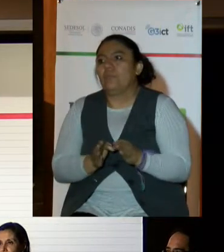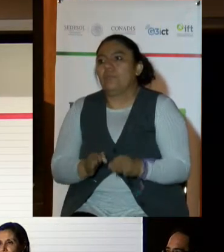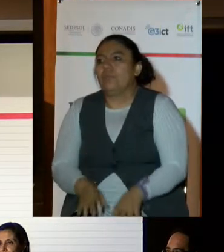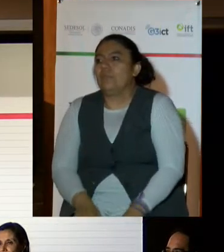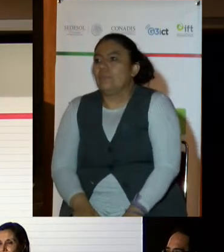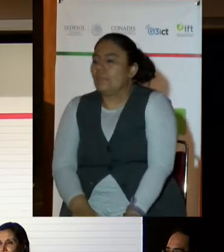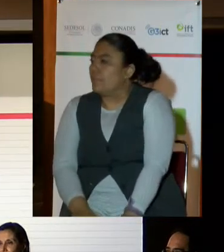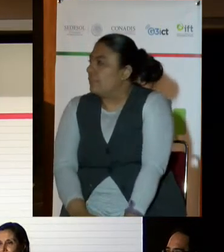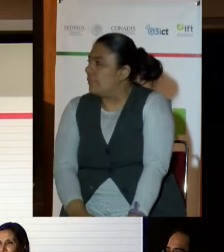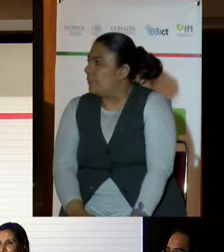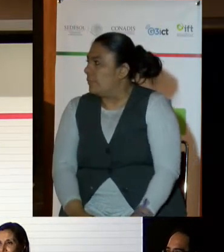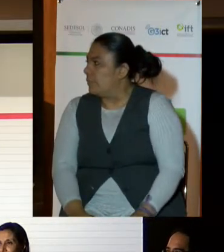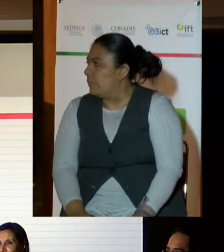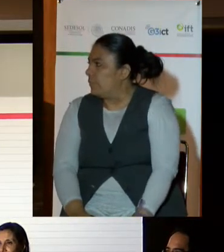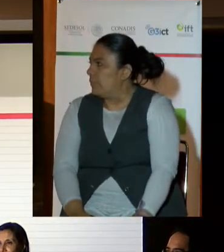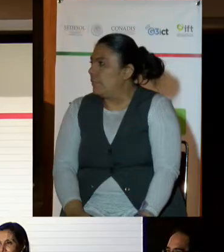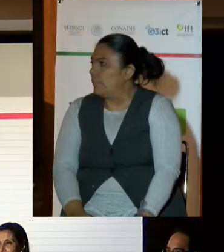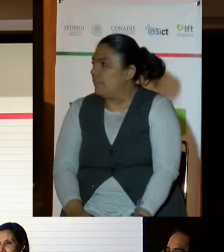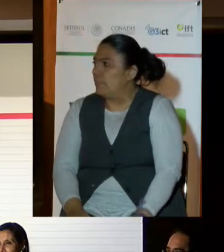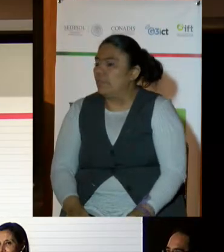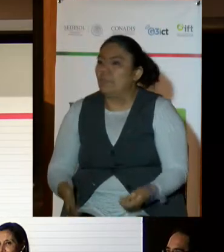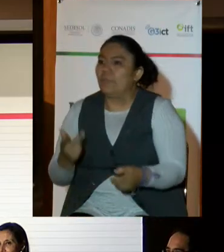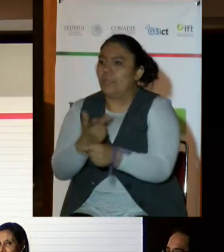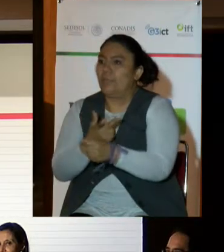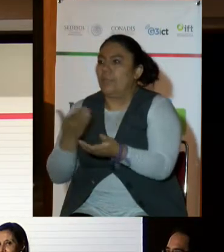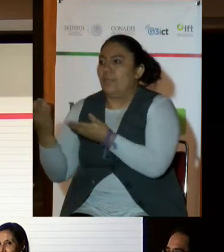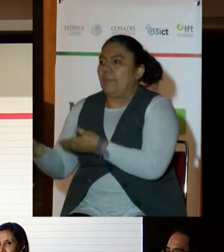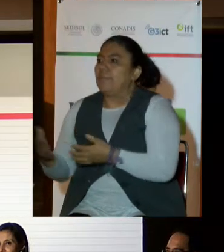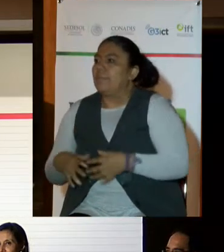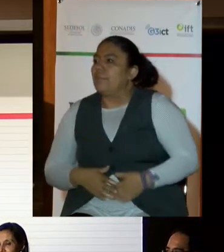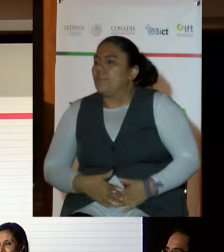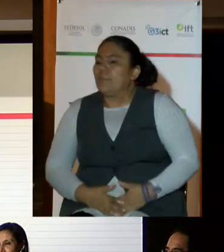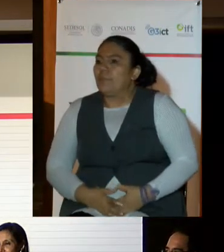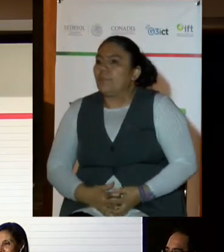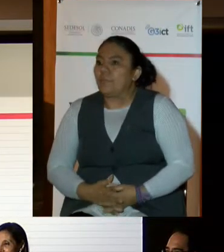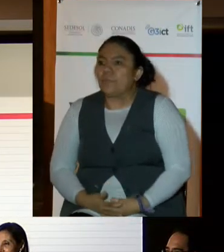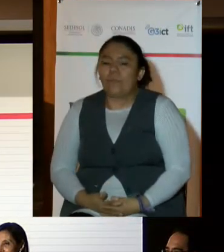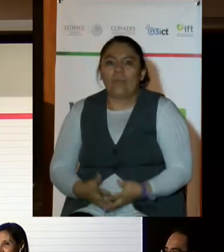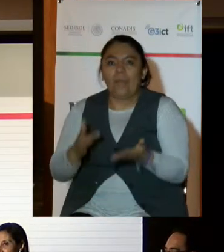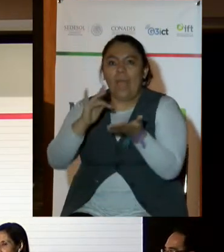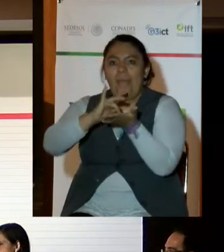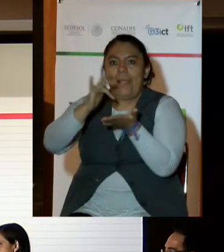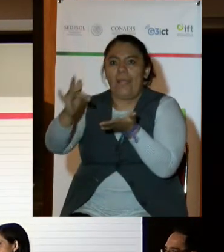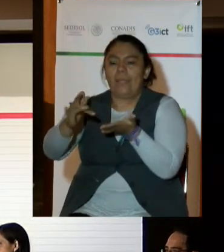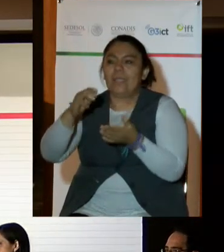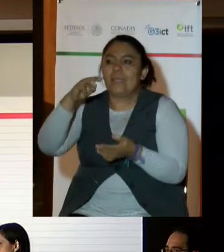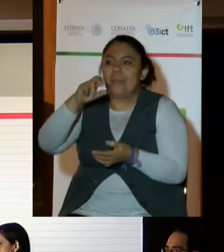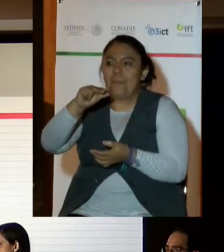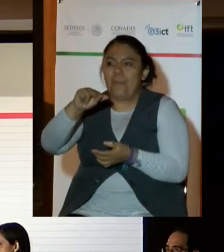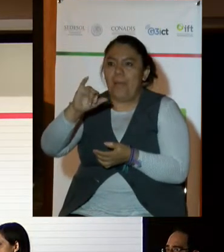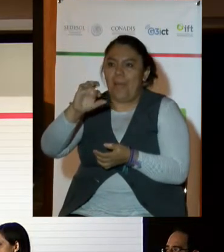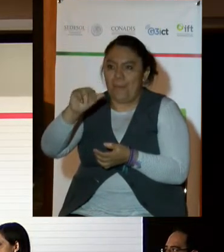Ricardo. Muchas gracias a todos ustedes y pasamos a la entrega de reconocimiento, según me